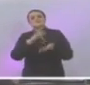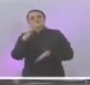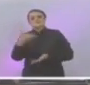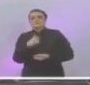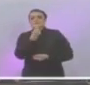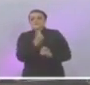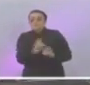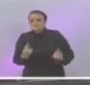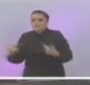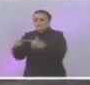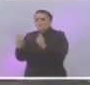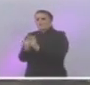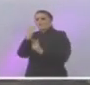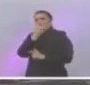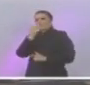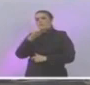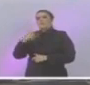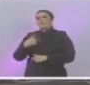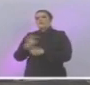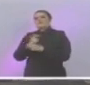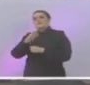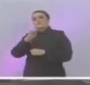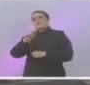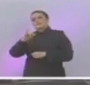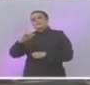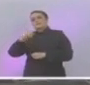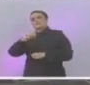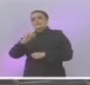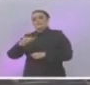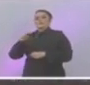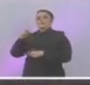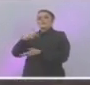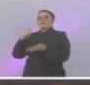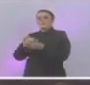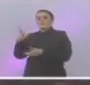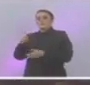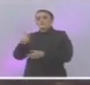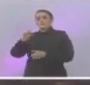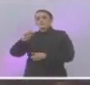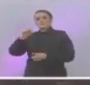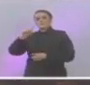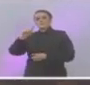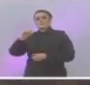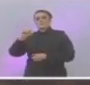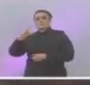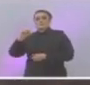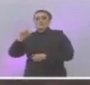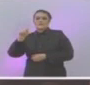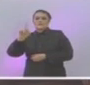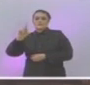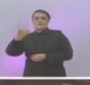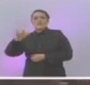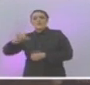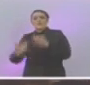los niños del coro de la Escuela Primaria Indígena Licenciado Benito Juárez de Santa María Acapulco, de Santa Catarina, quienes nos alegraron